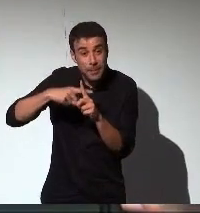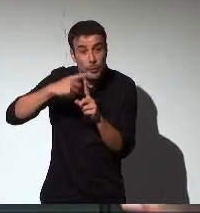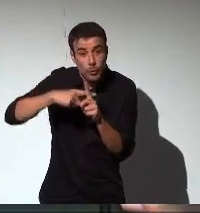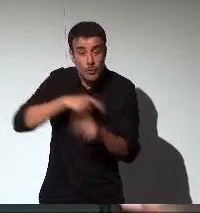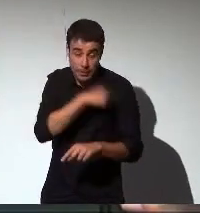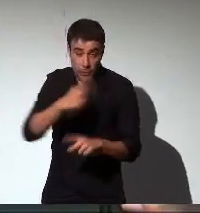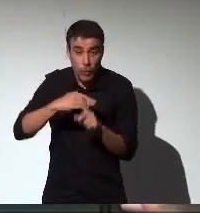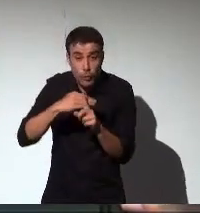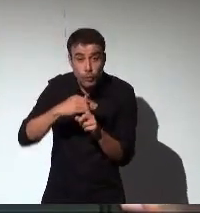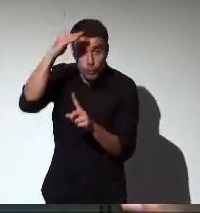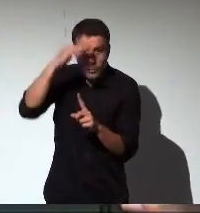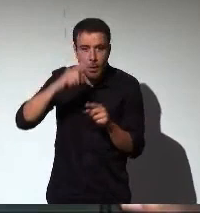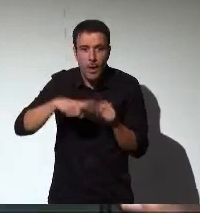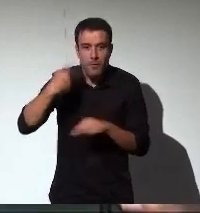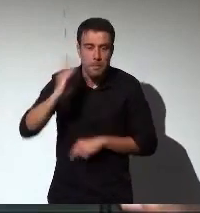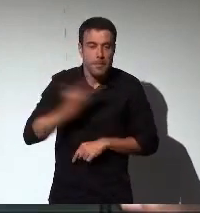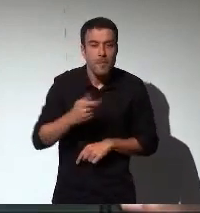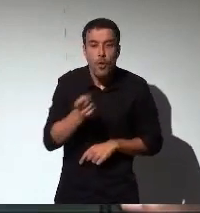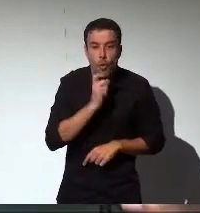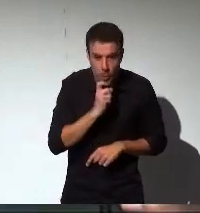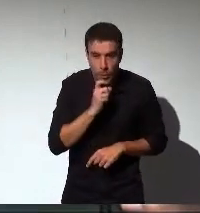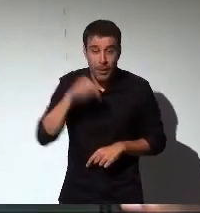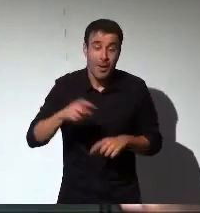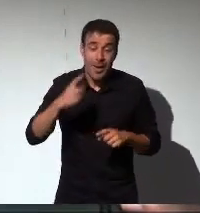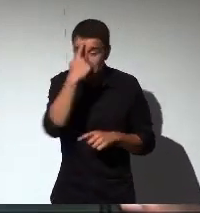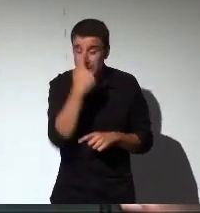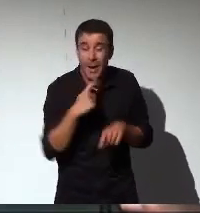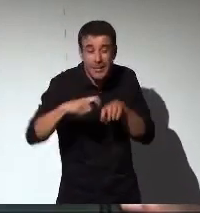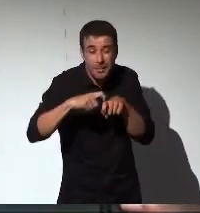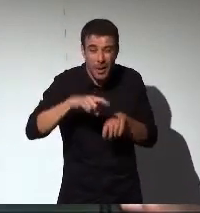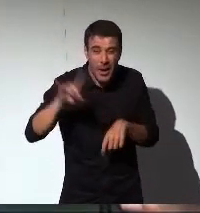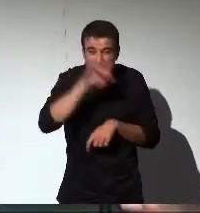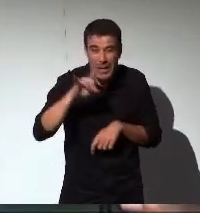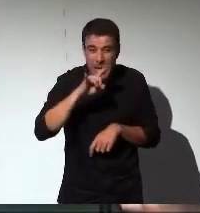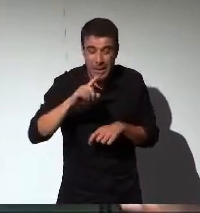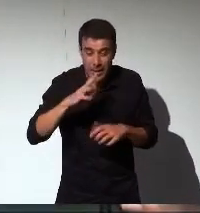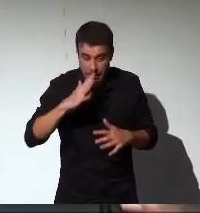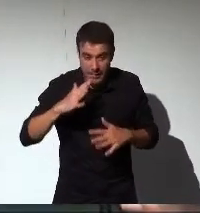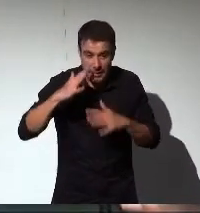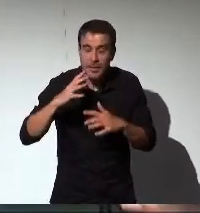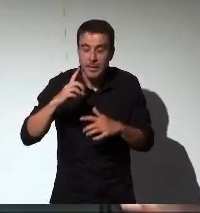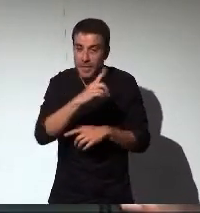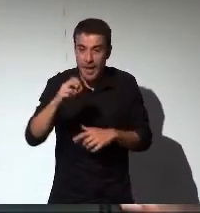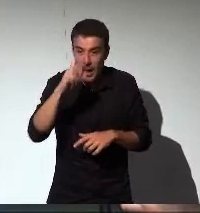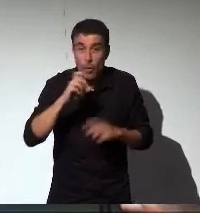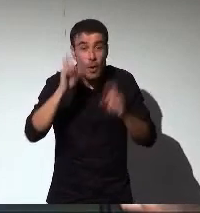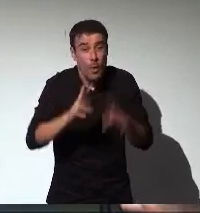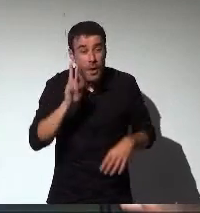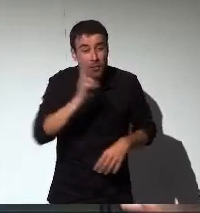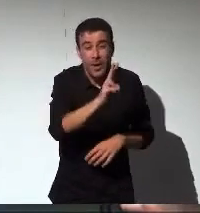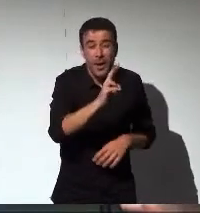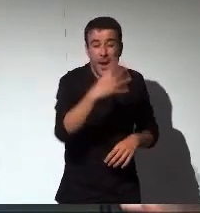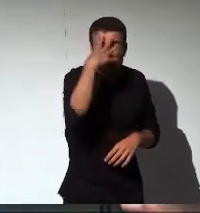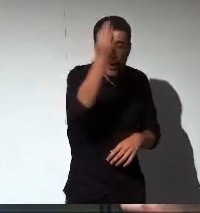la disminución de la pluviometría, donde la imagen típica de Canarias a final de este siglo será estampas como las de Lanzarote y